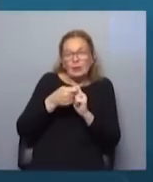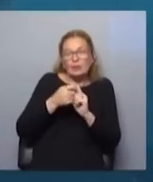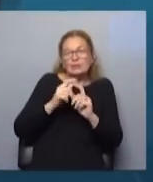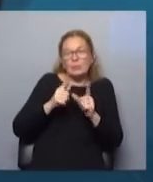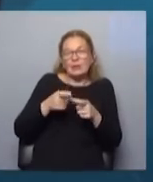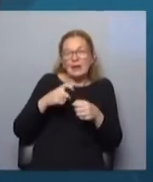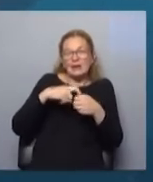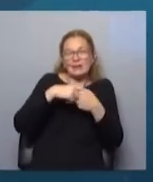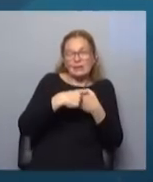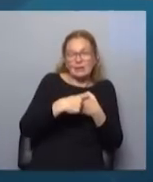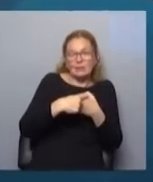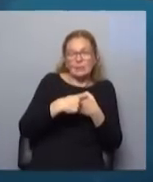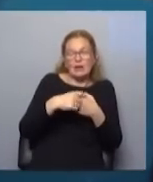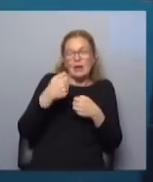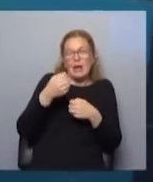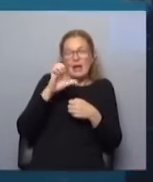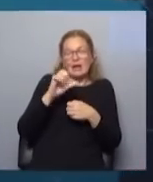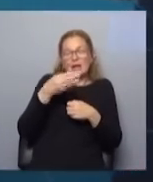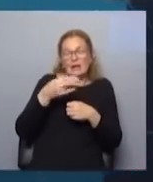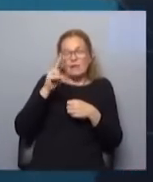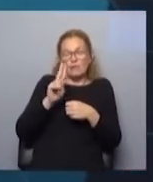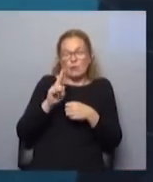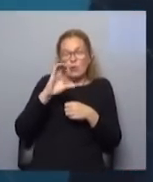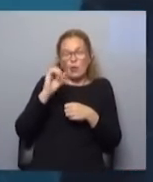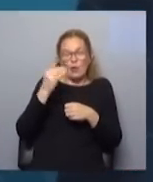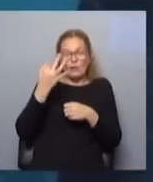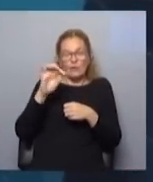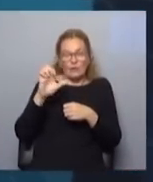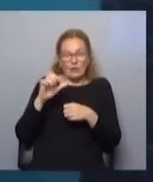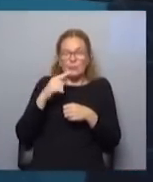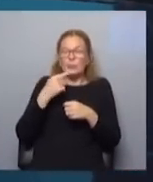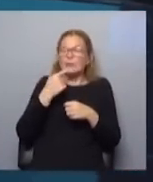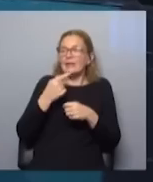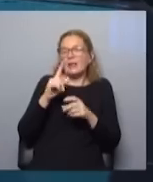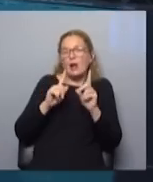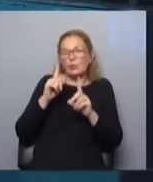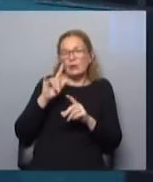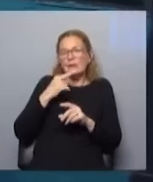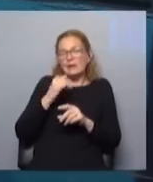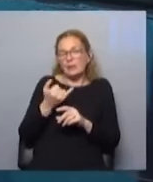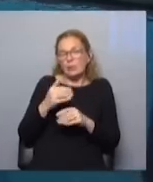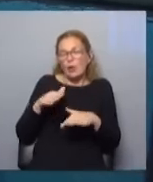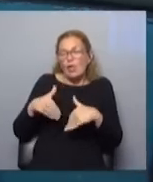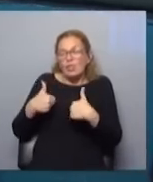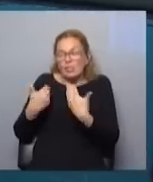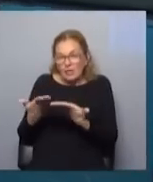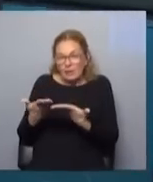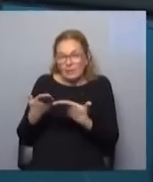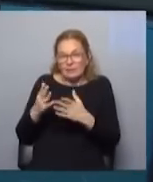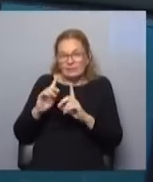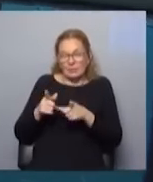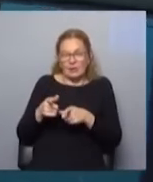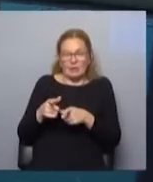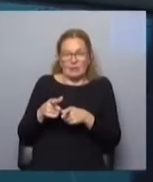el movimiento sindical caso a evo caso cofe por poner algunos ejemplos y locaciones donaban también ello